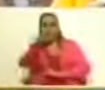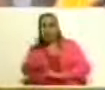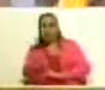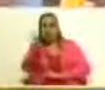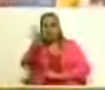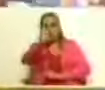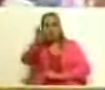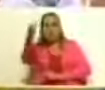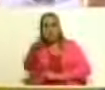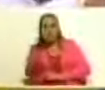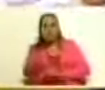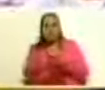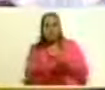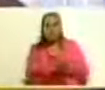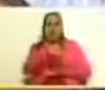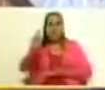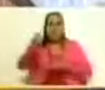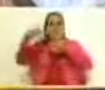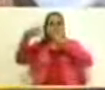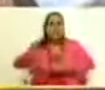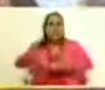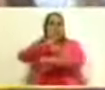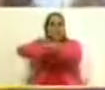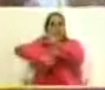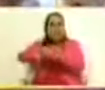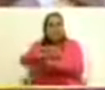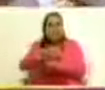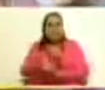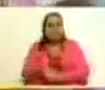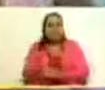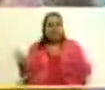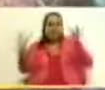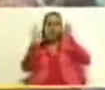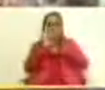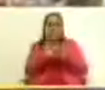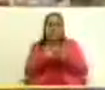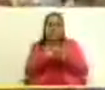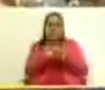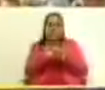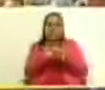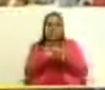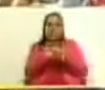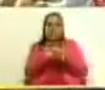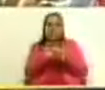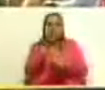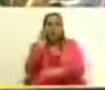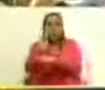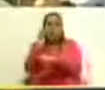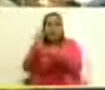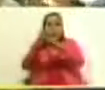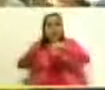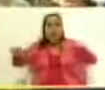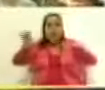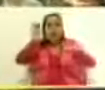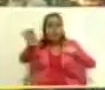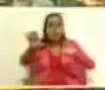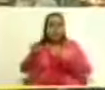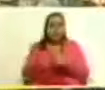12.5% a la T de seguridad y defensa, unidad e integridad territorial de la